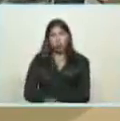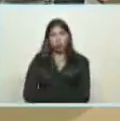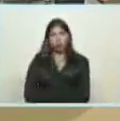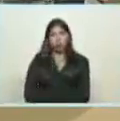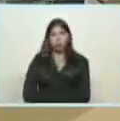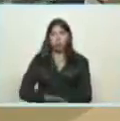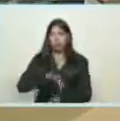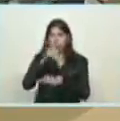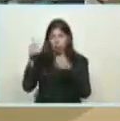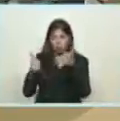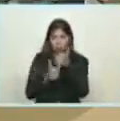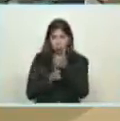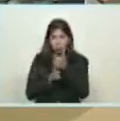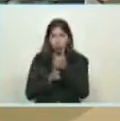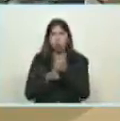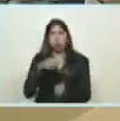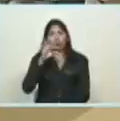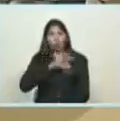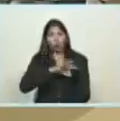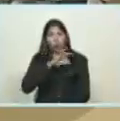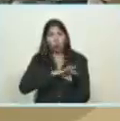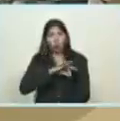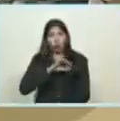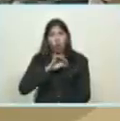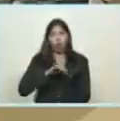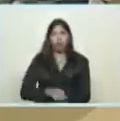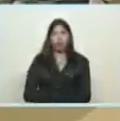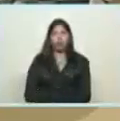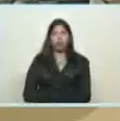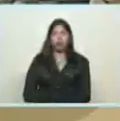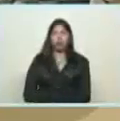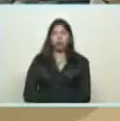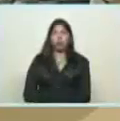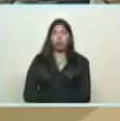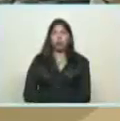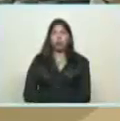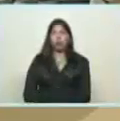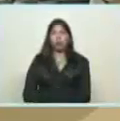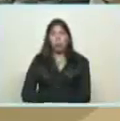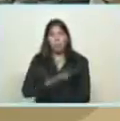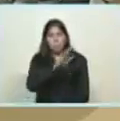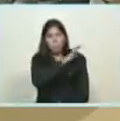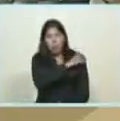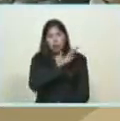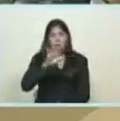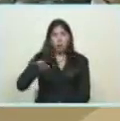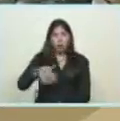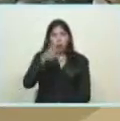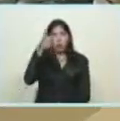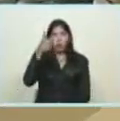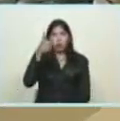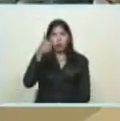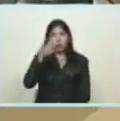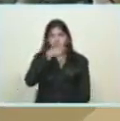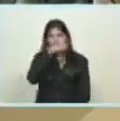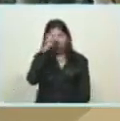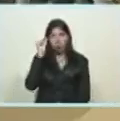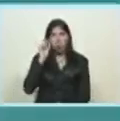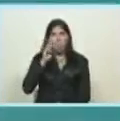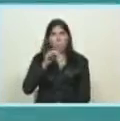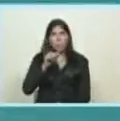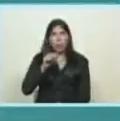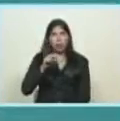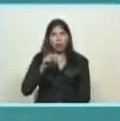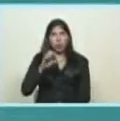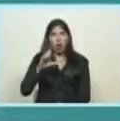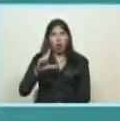Al vicepresidente del socialismo territorial, mayor general Manuel Quevedo. A